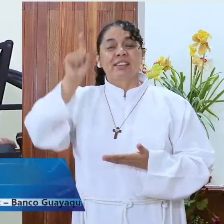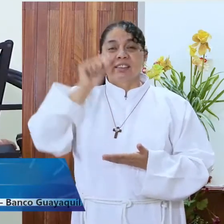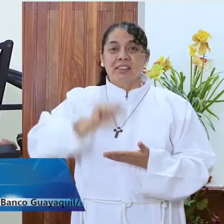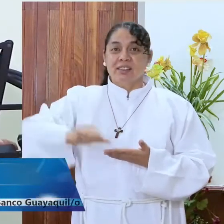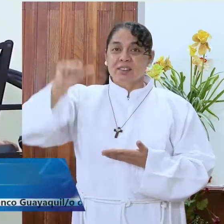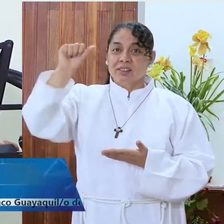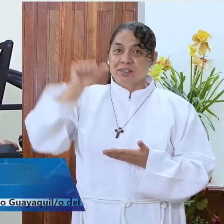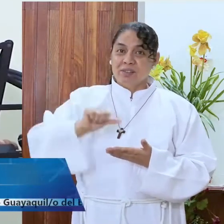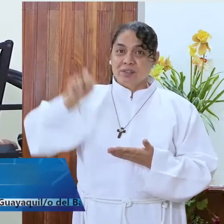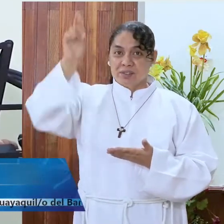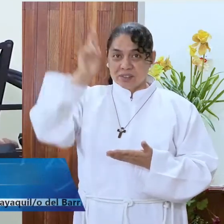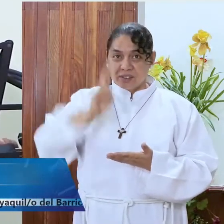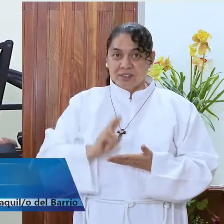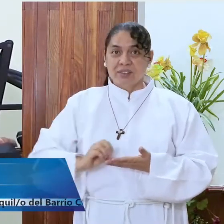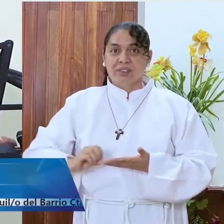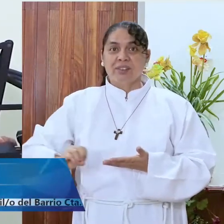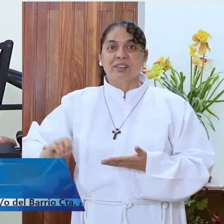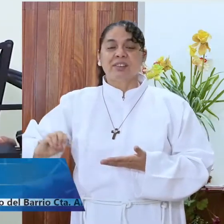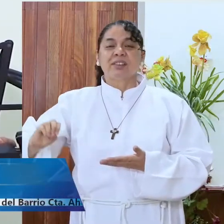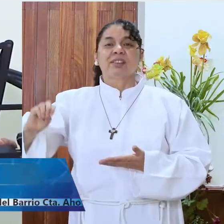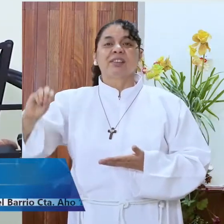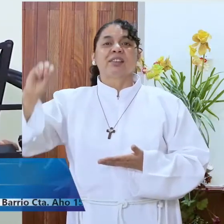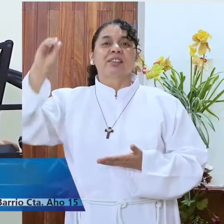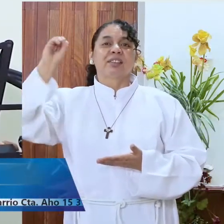te alabamos sr